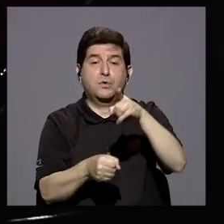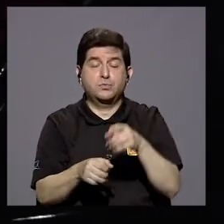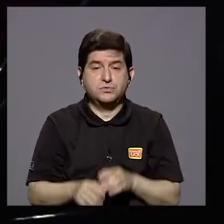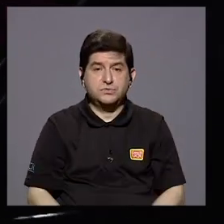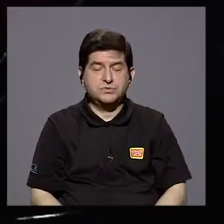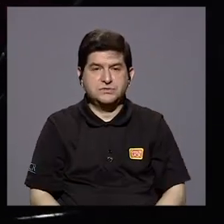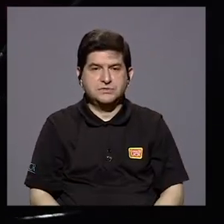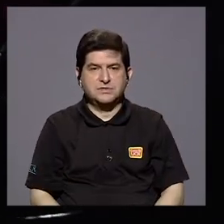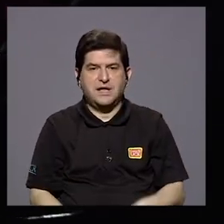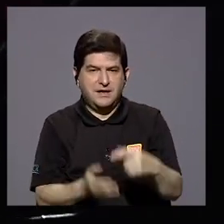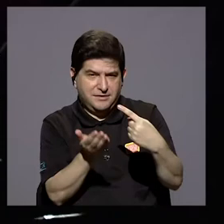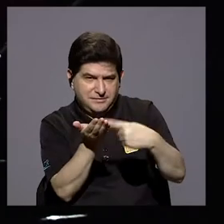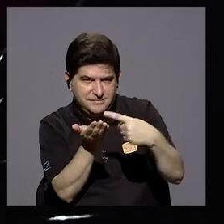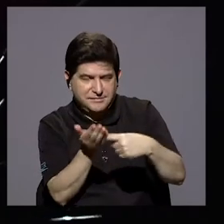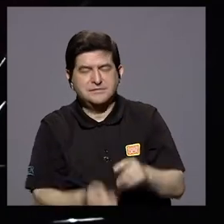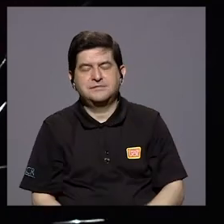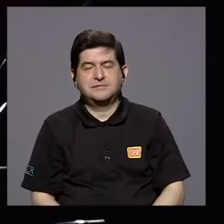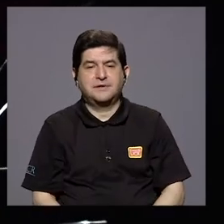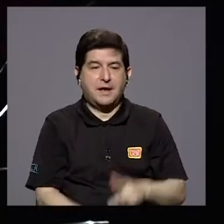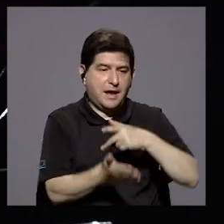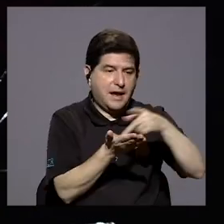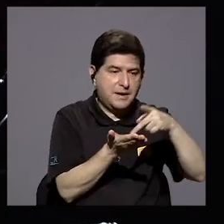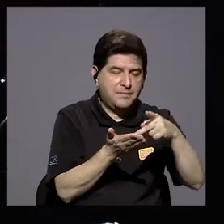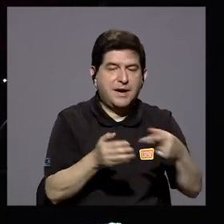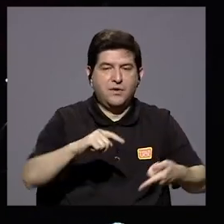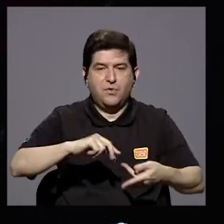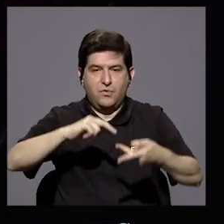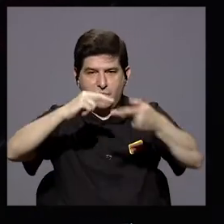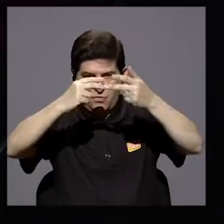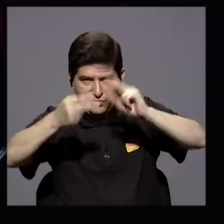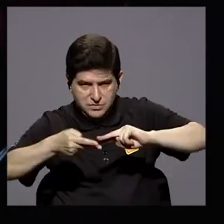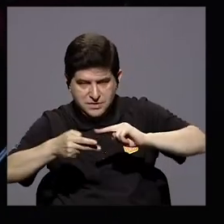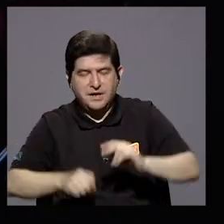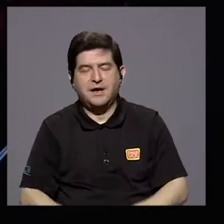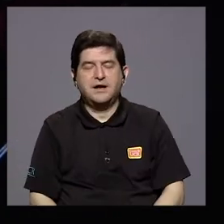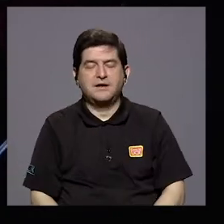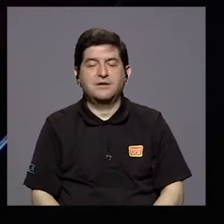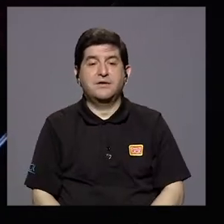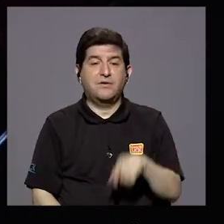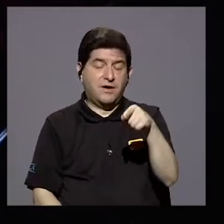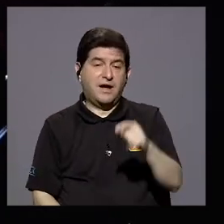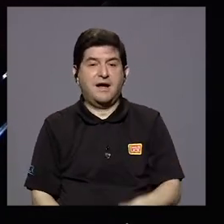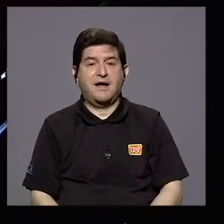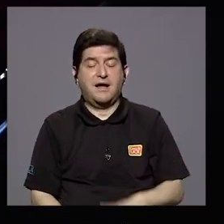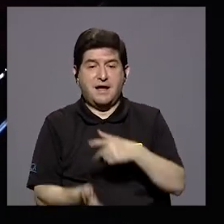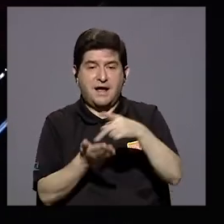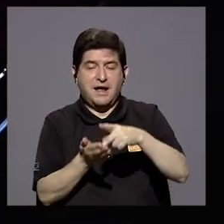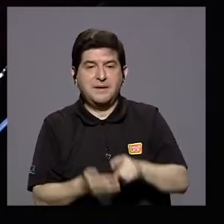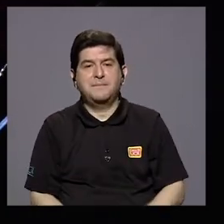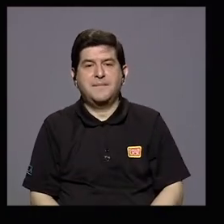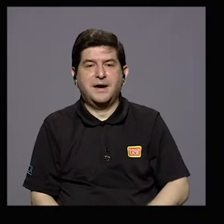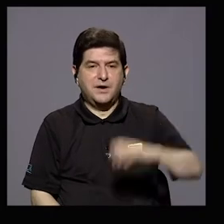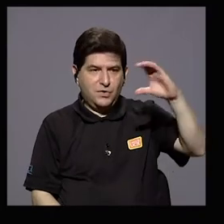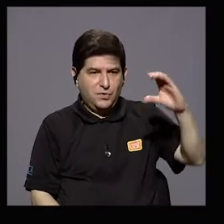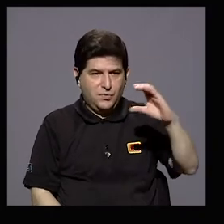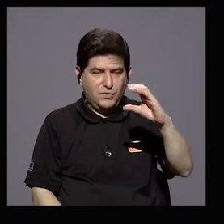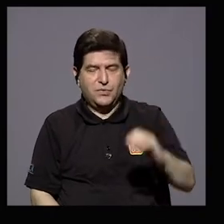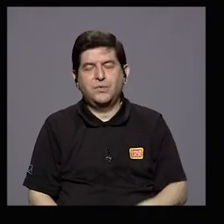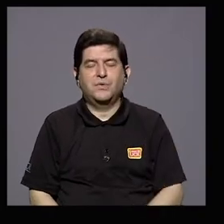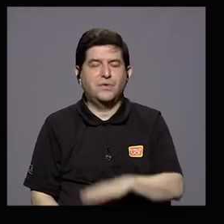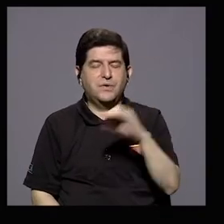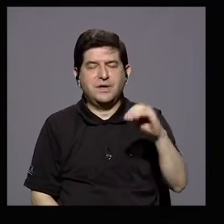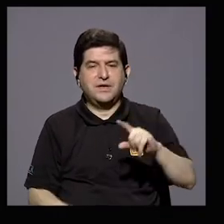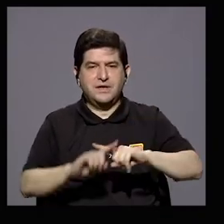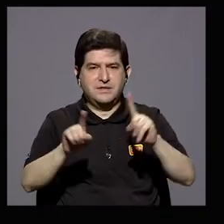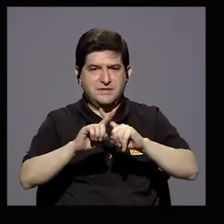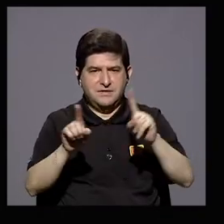Usted me estaba poniendo en dicotomía el salario versus la renta y la gran cantidad de impuestos que tienen que pagarse. Y bueno, ahí encontramos